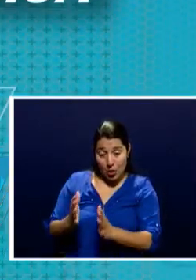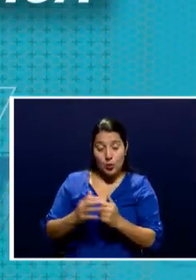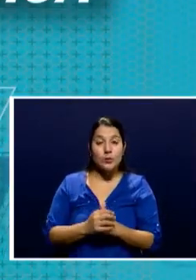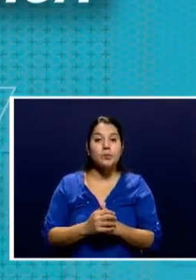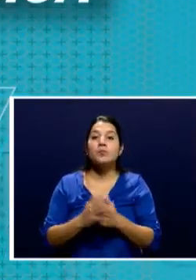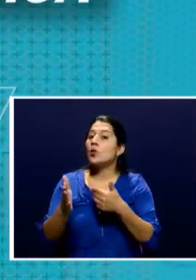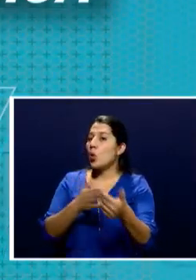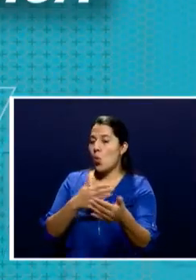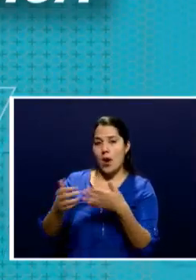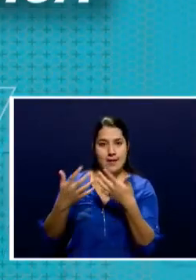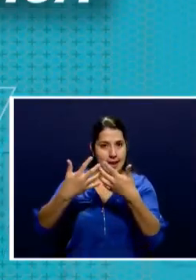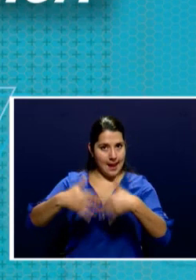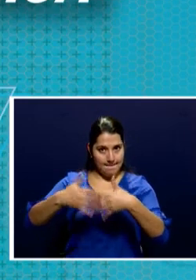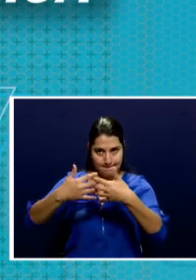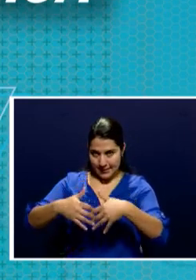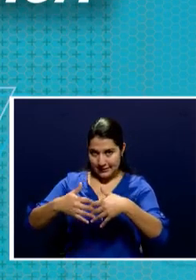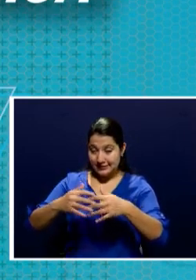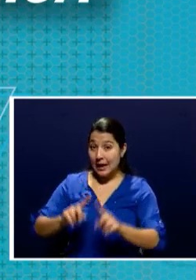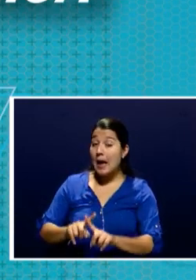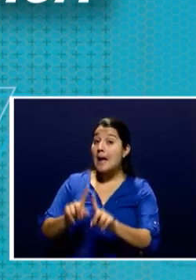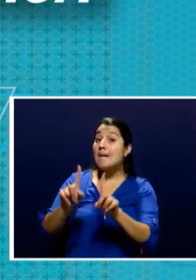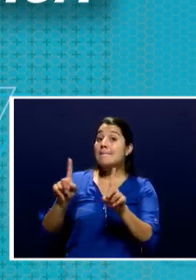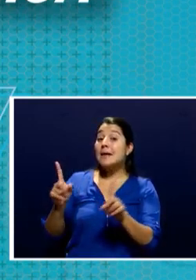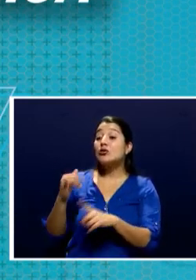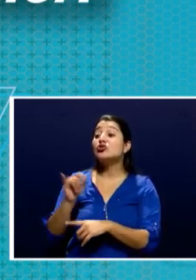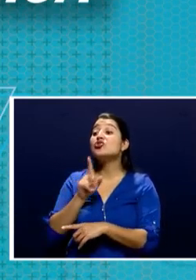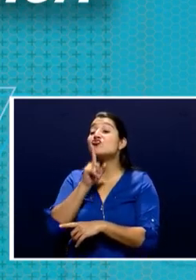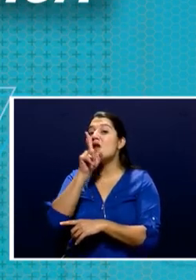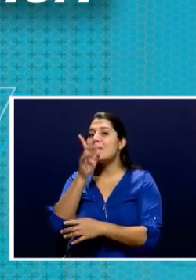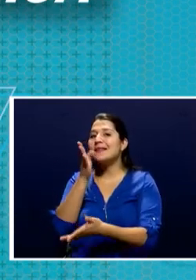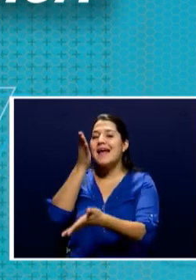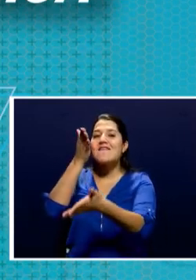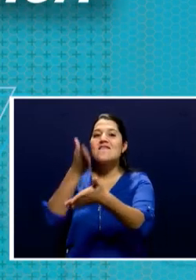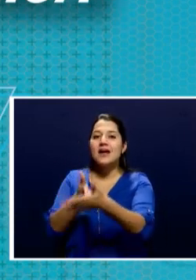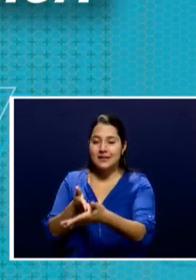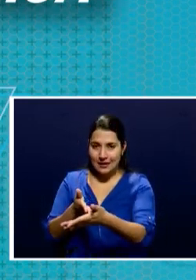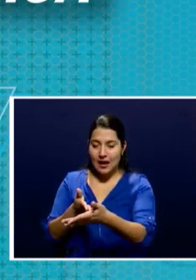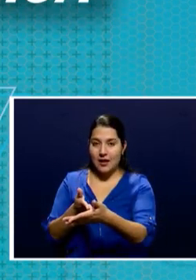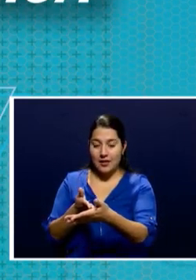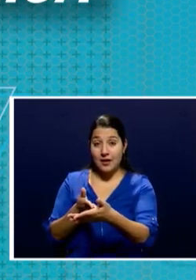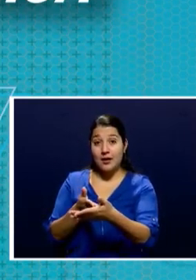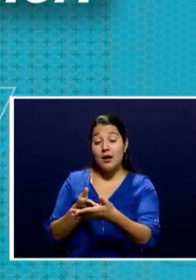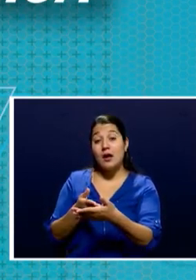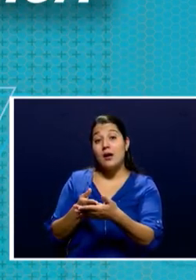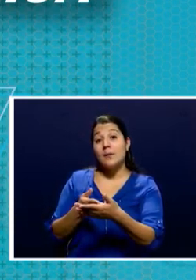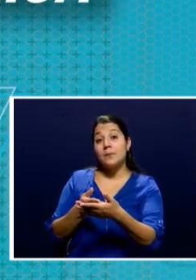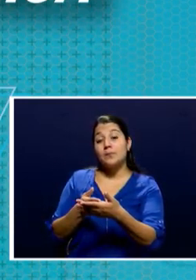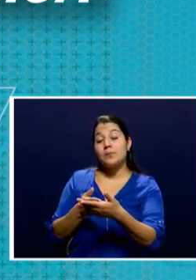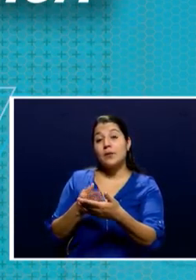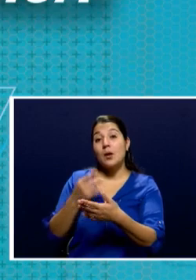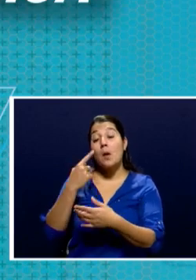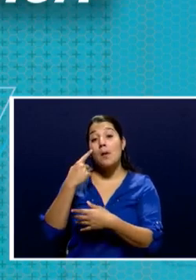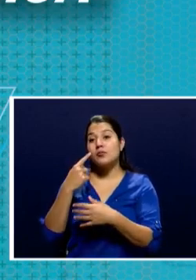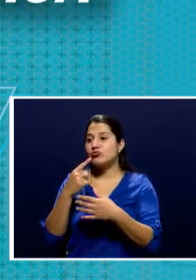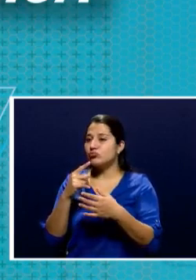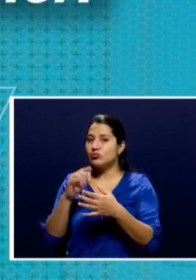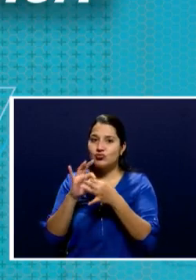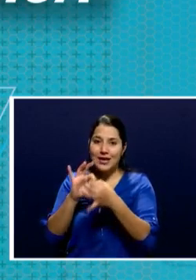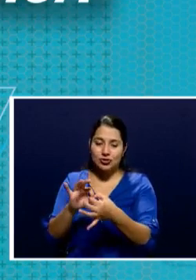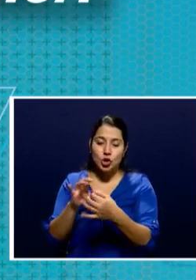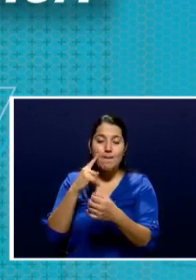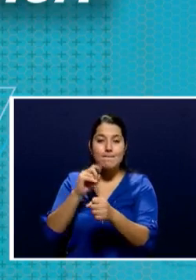indistintamente del sector, pero que percibe un impacto significativo en sus ingresos brutos asociado estrictamente